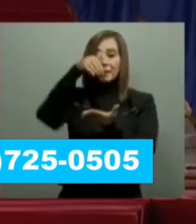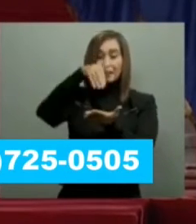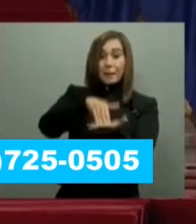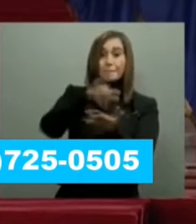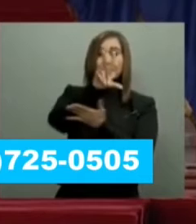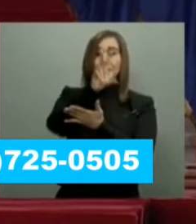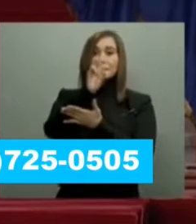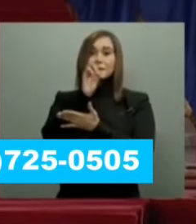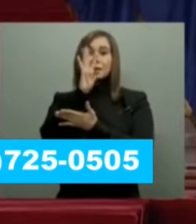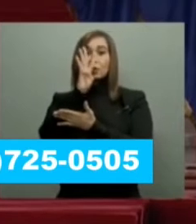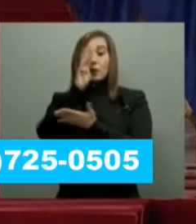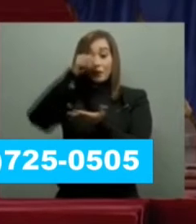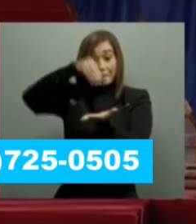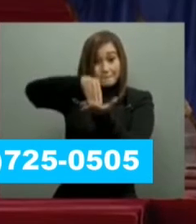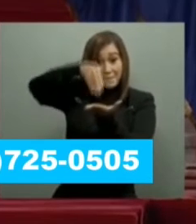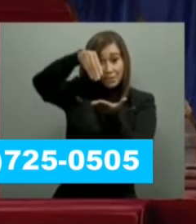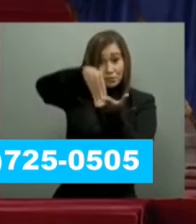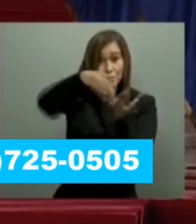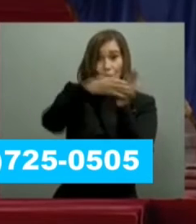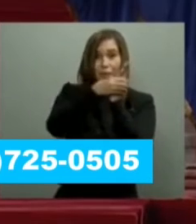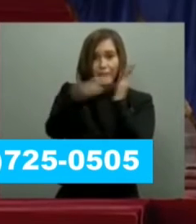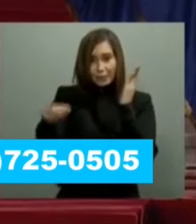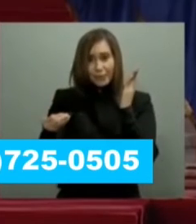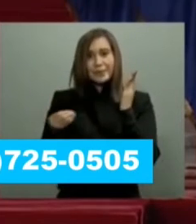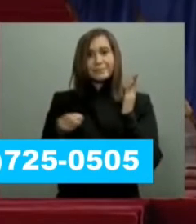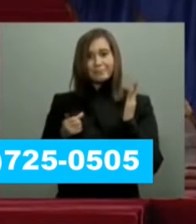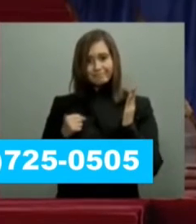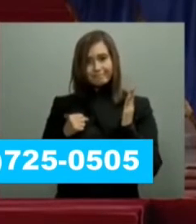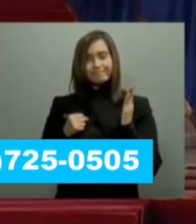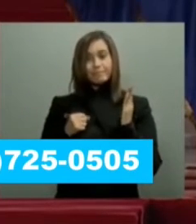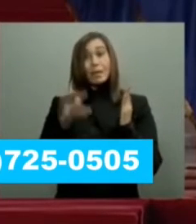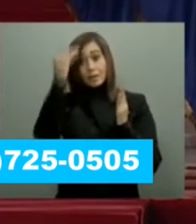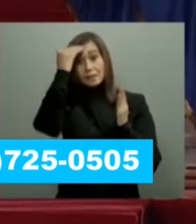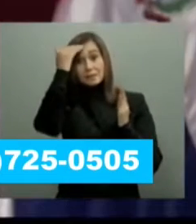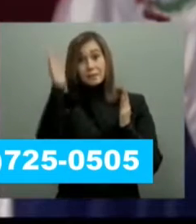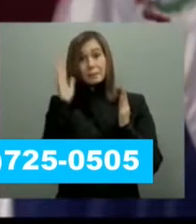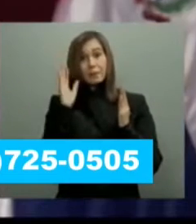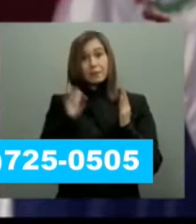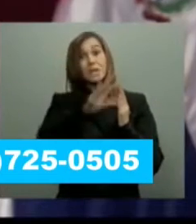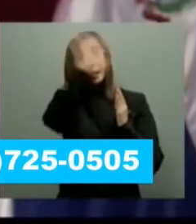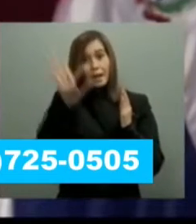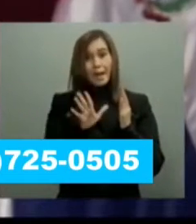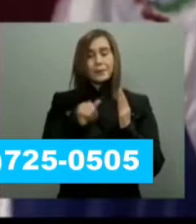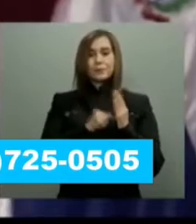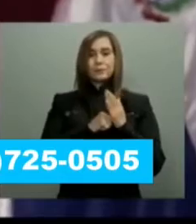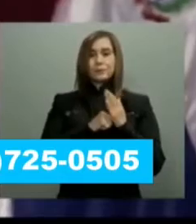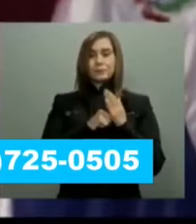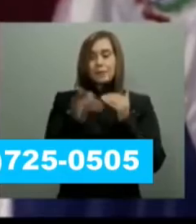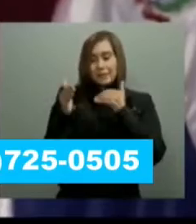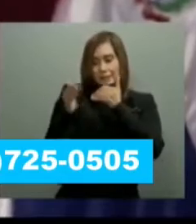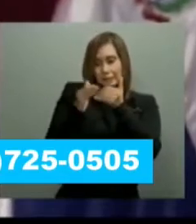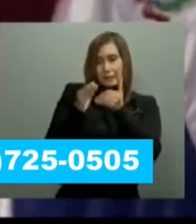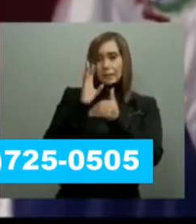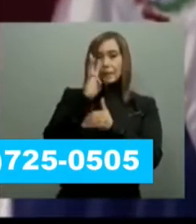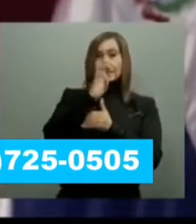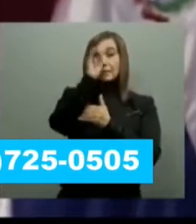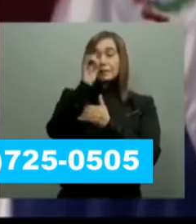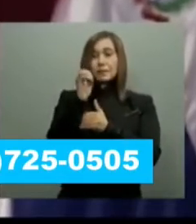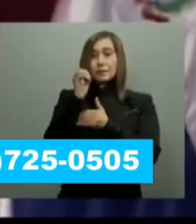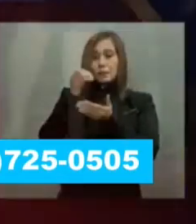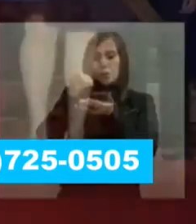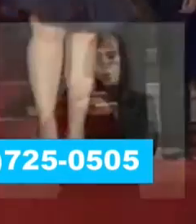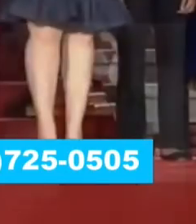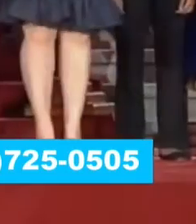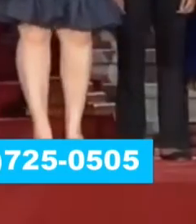empleos que esta difícil situación pero esas personas que trabajaron con su dirigente deben